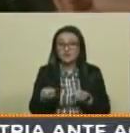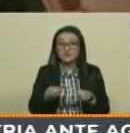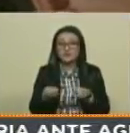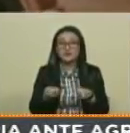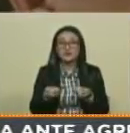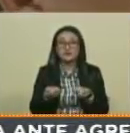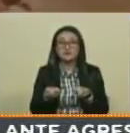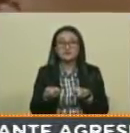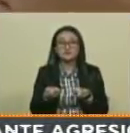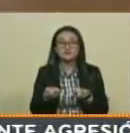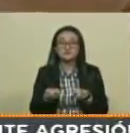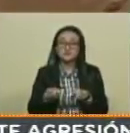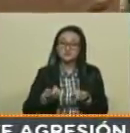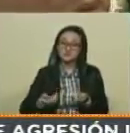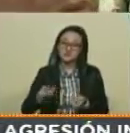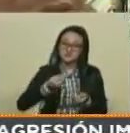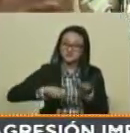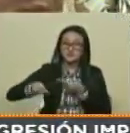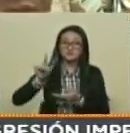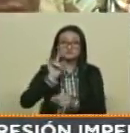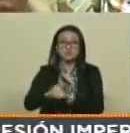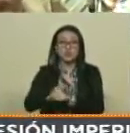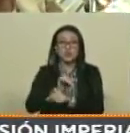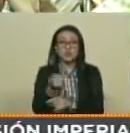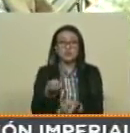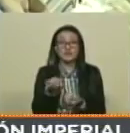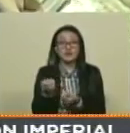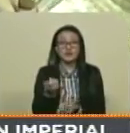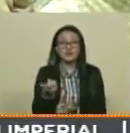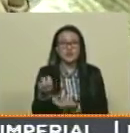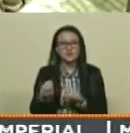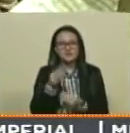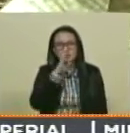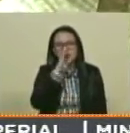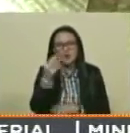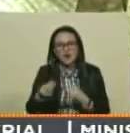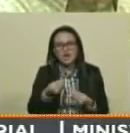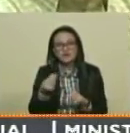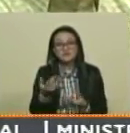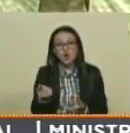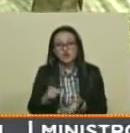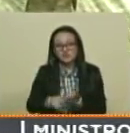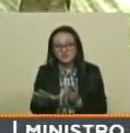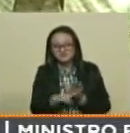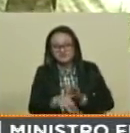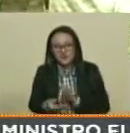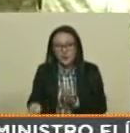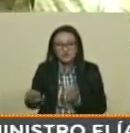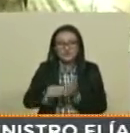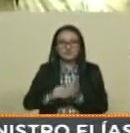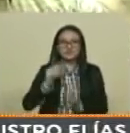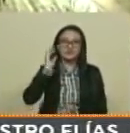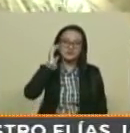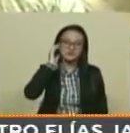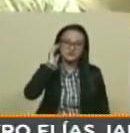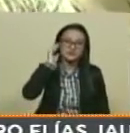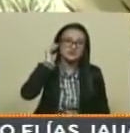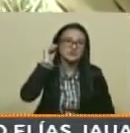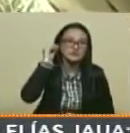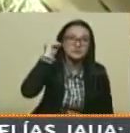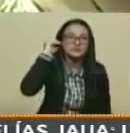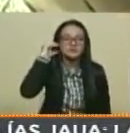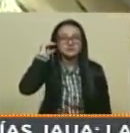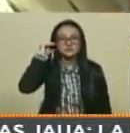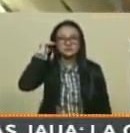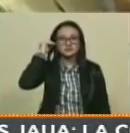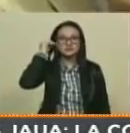se le devolviera ese dinero desfalcado. ¿Y qué hacían los banqueros? Se lo volvían a robar. ¿Y qué hacía el Estado frente a